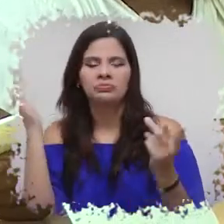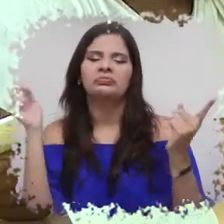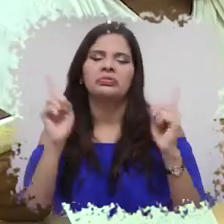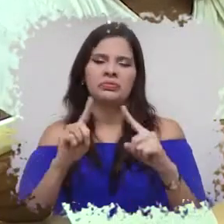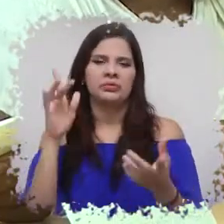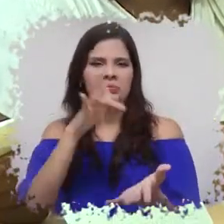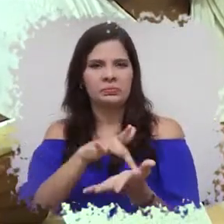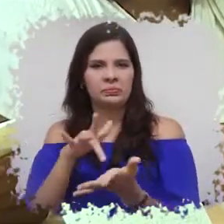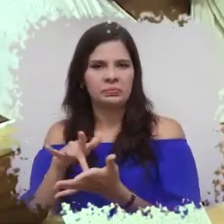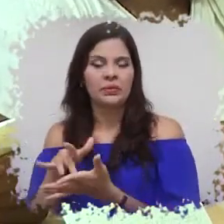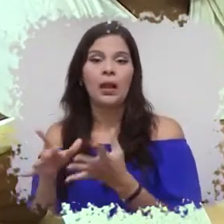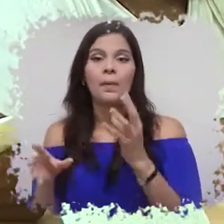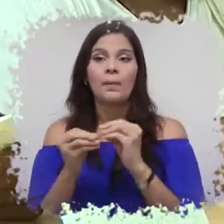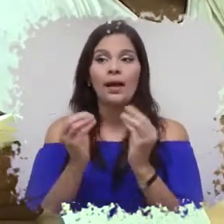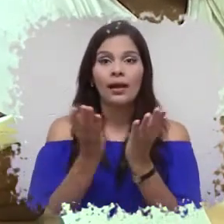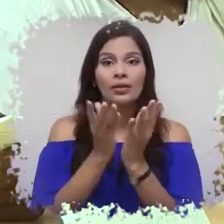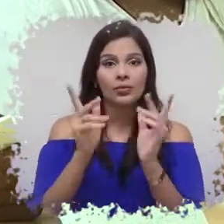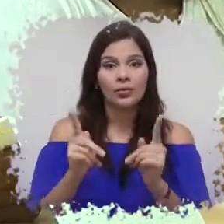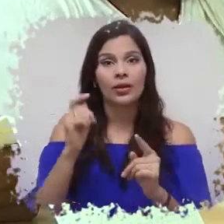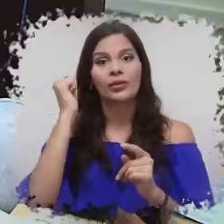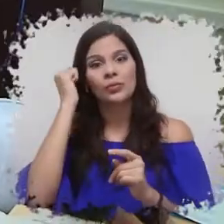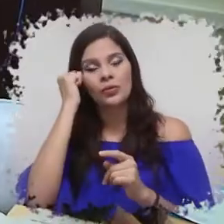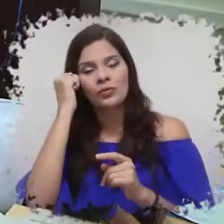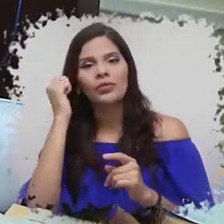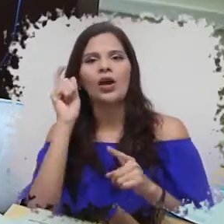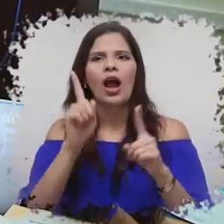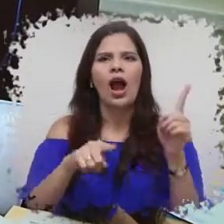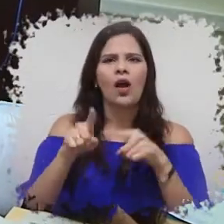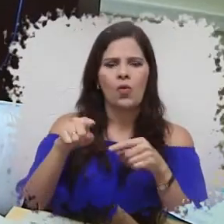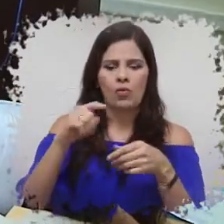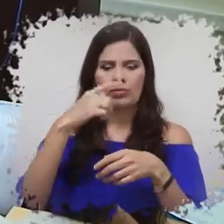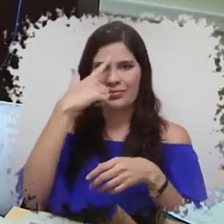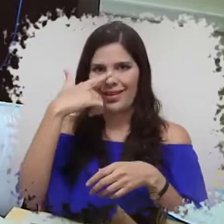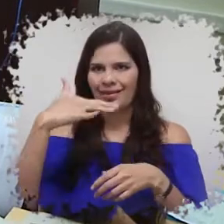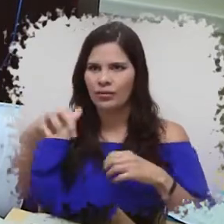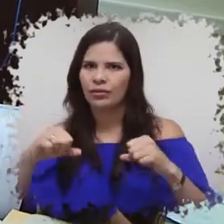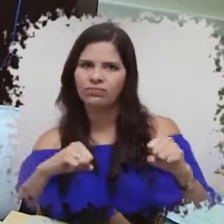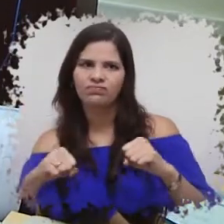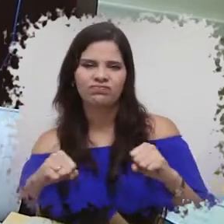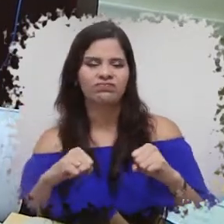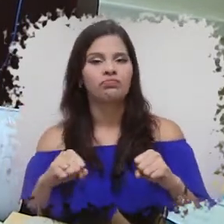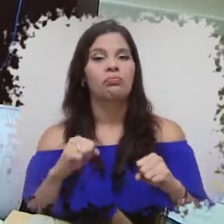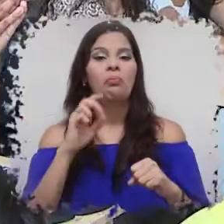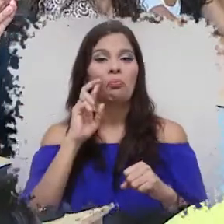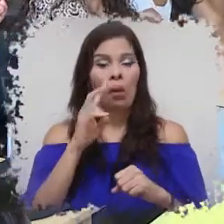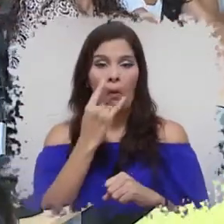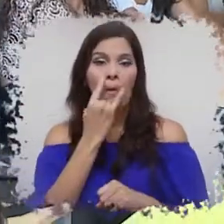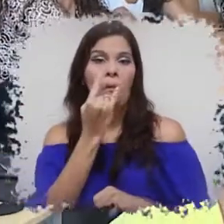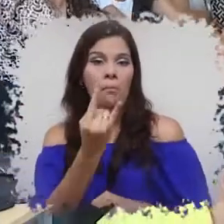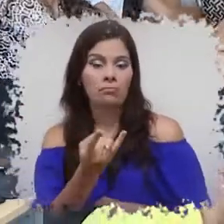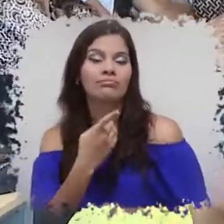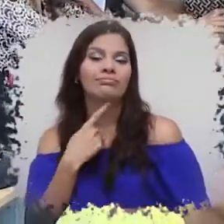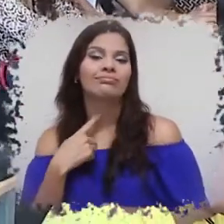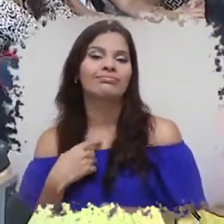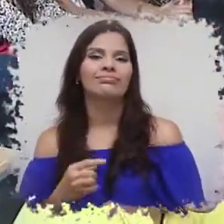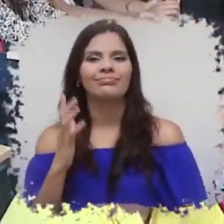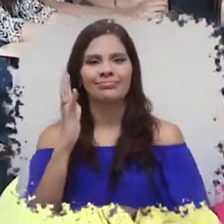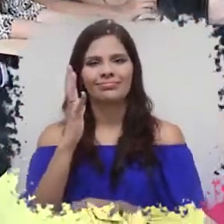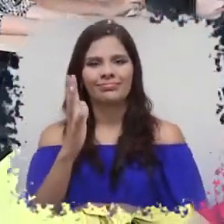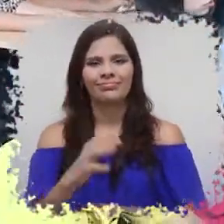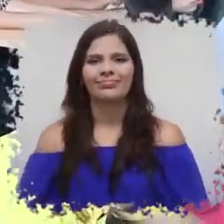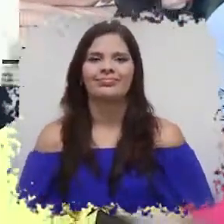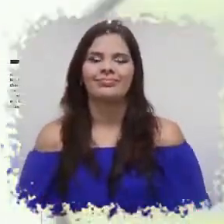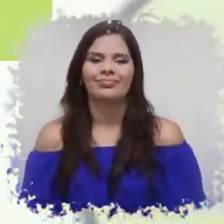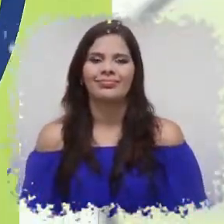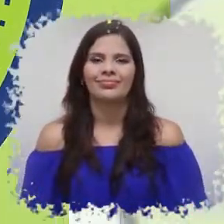igual que docentes y estudiantes de niveles precedentes del distrito y el departamento, quienes se mostraron interesados en los temas de la